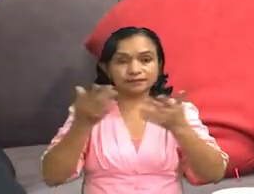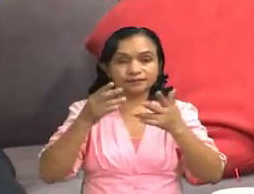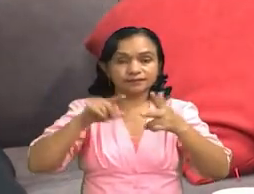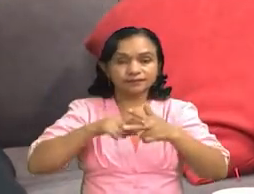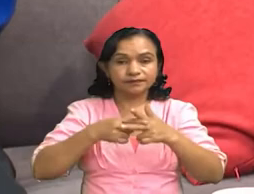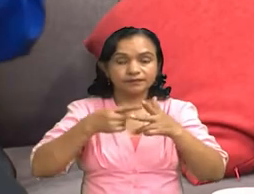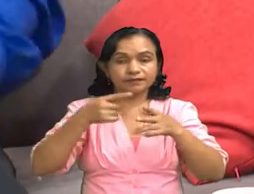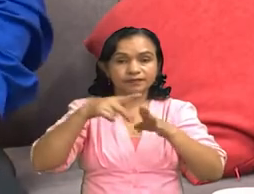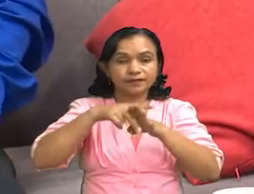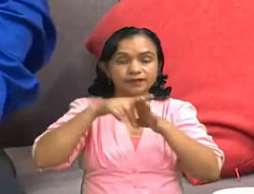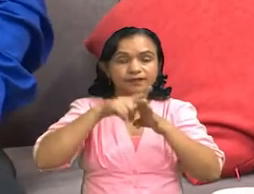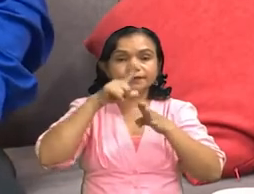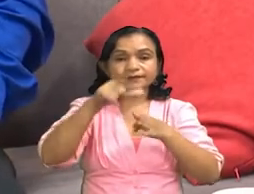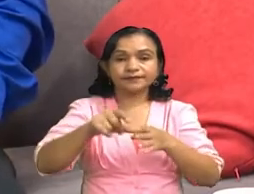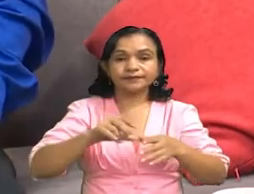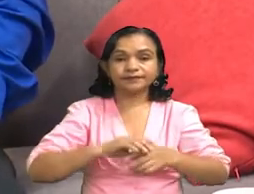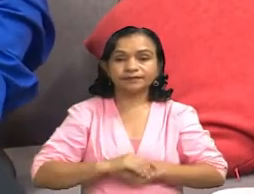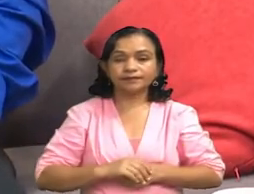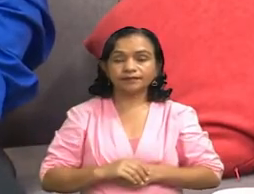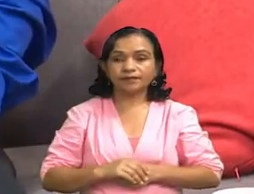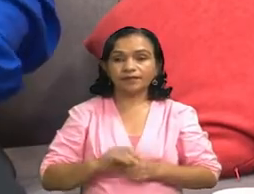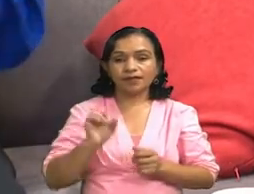segregada. Por favor, aclárenos.